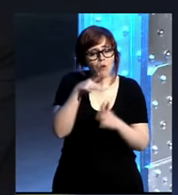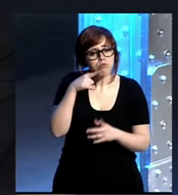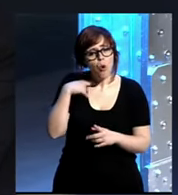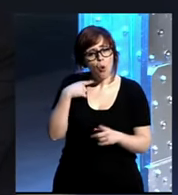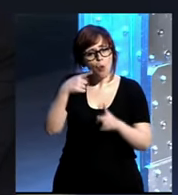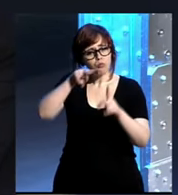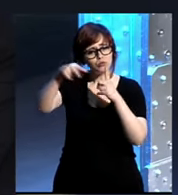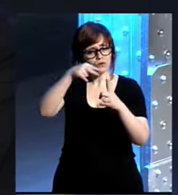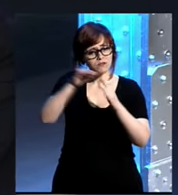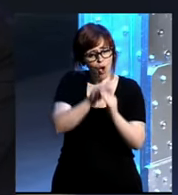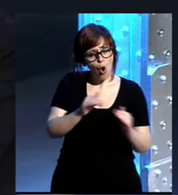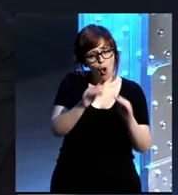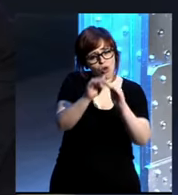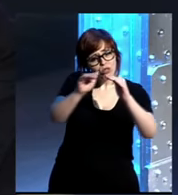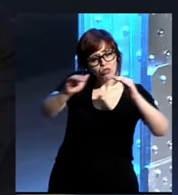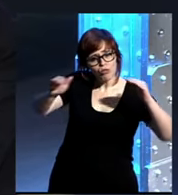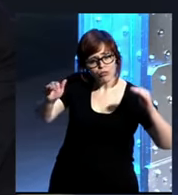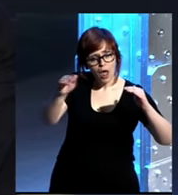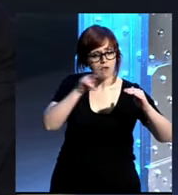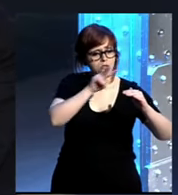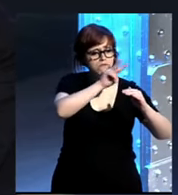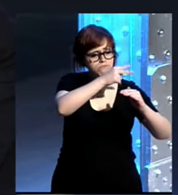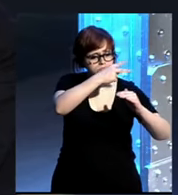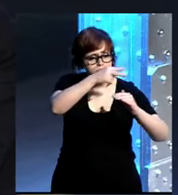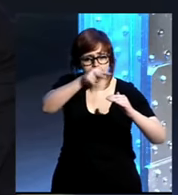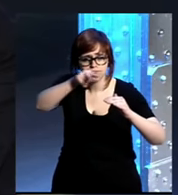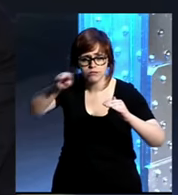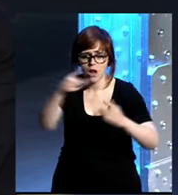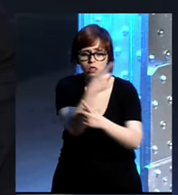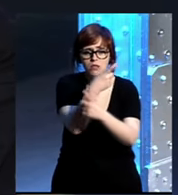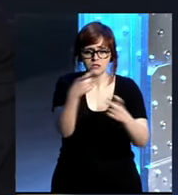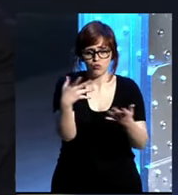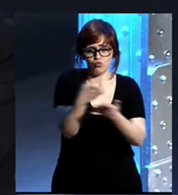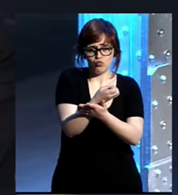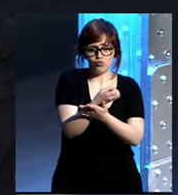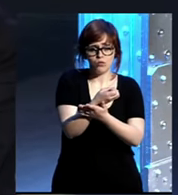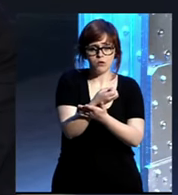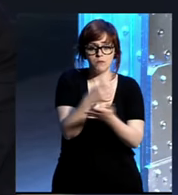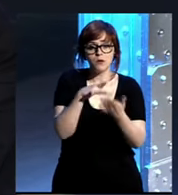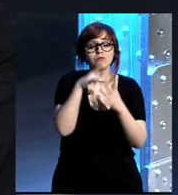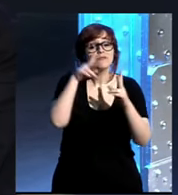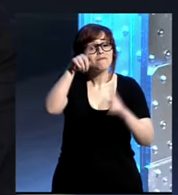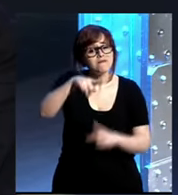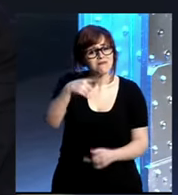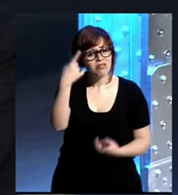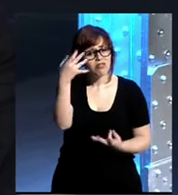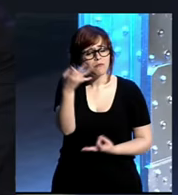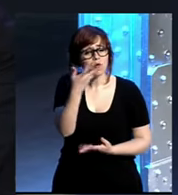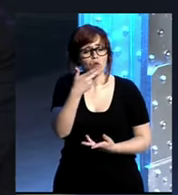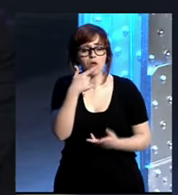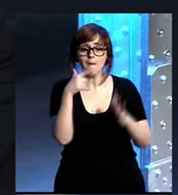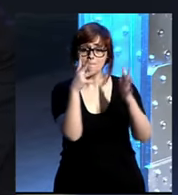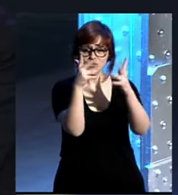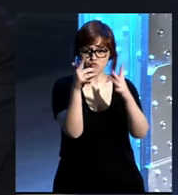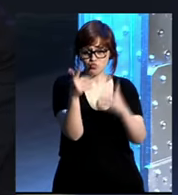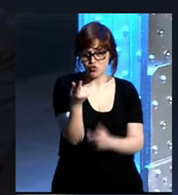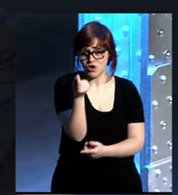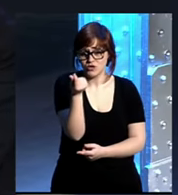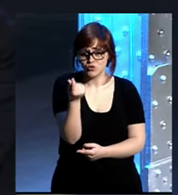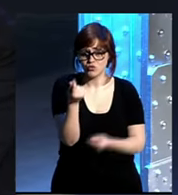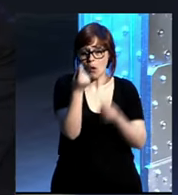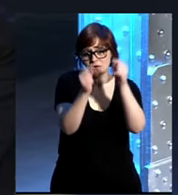esa mirada horizontal muchas veces te lleva a otra cosa. Es que para lanzar un proyecto has de compartir presupuestos. Presupuestos dentro de las propias